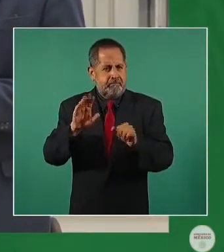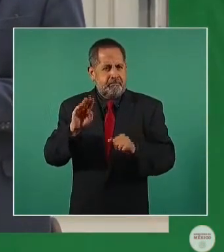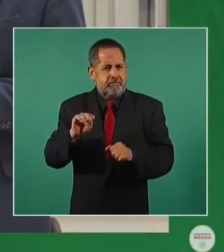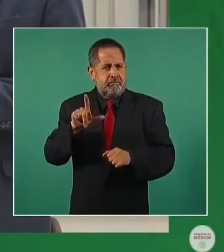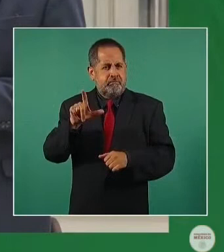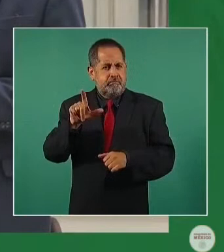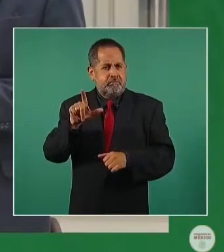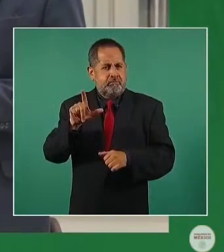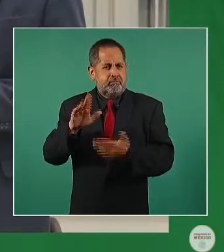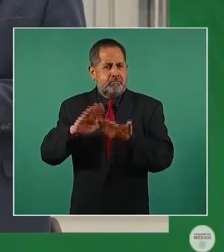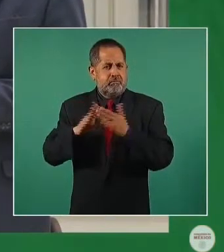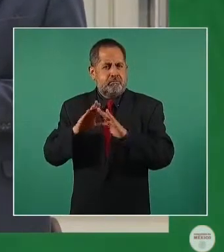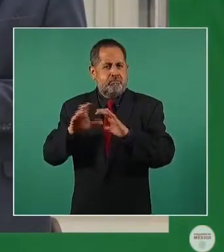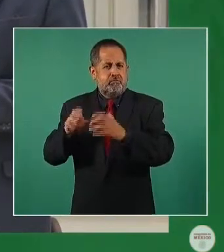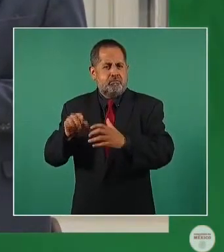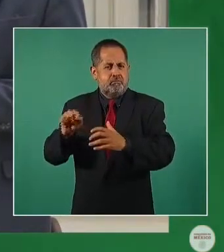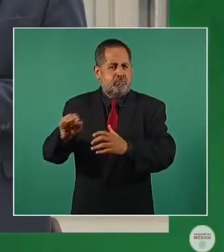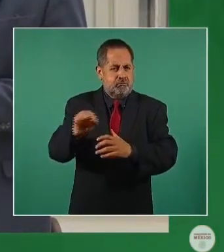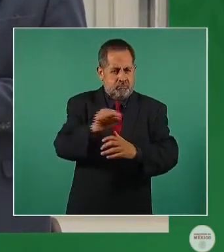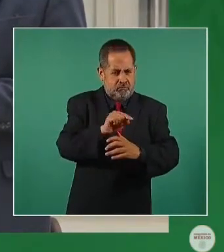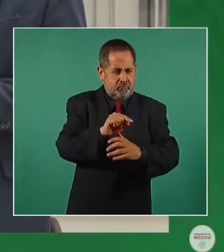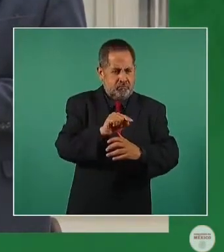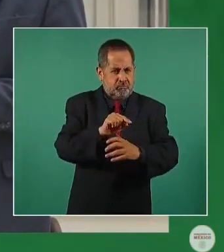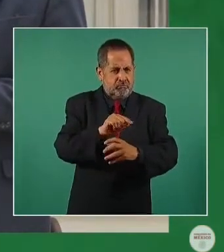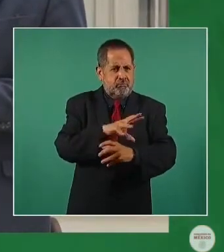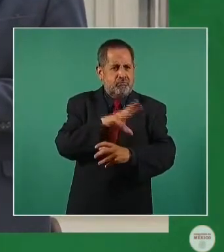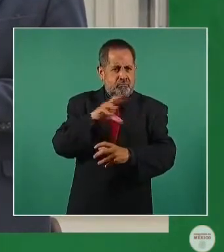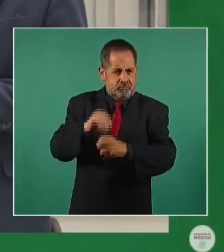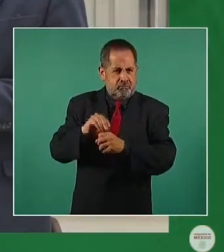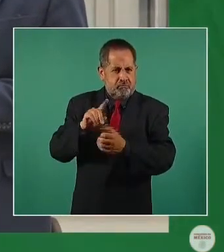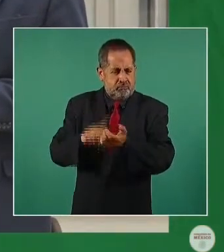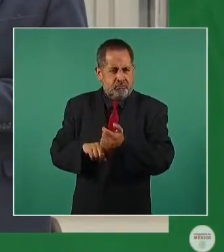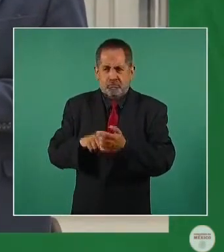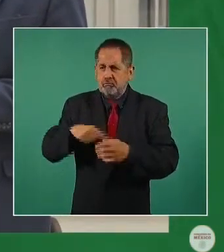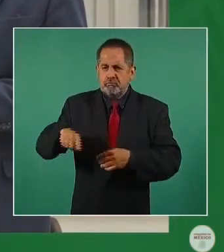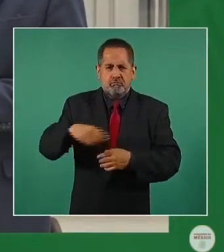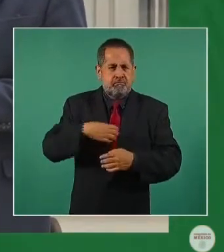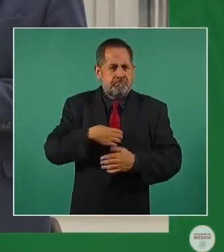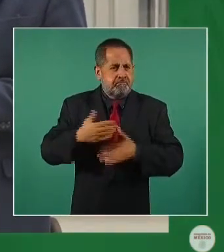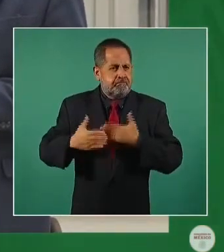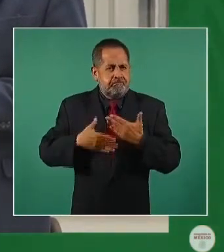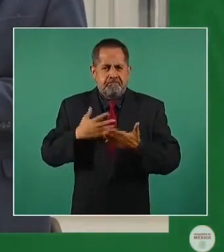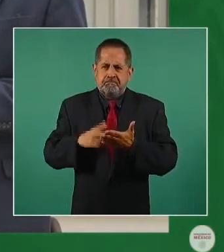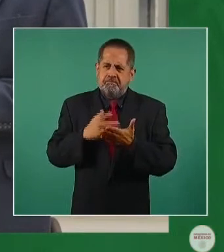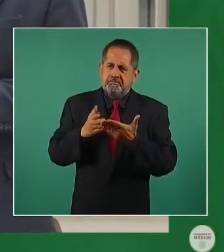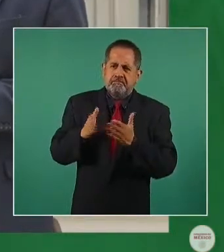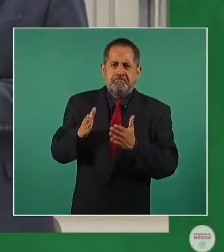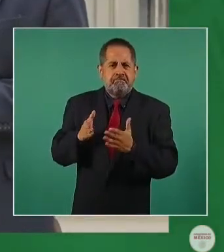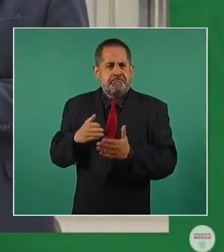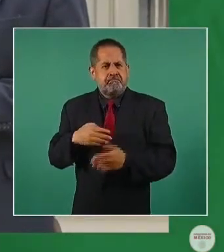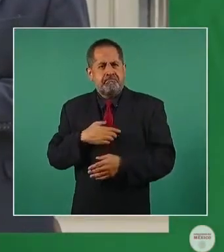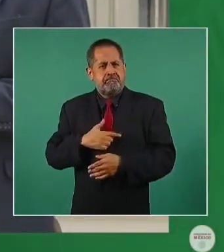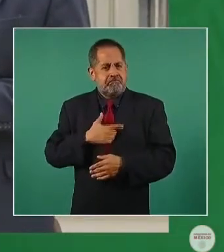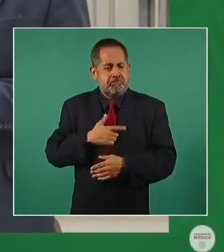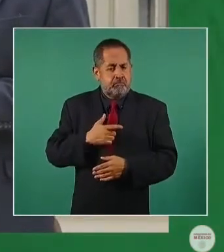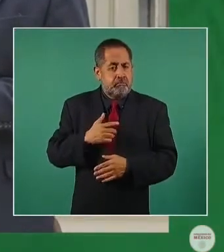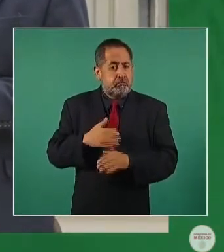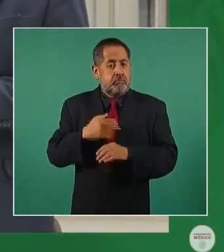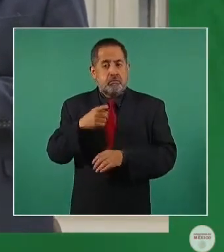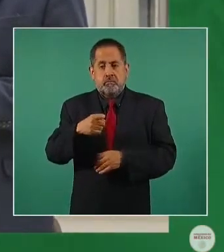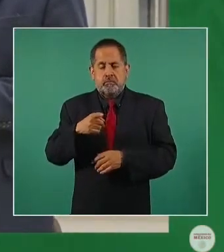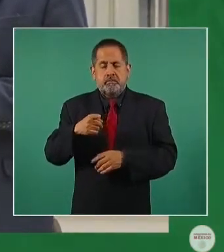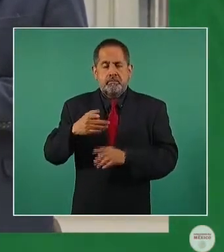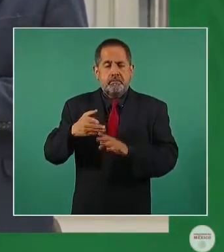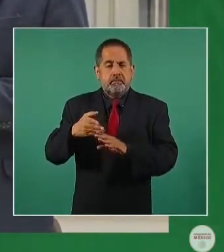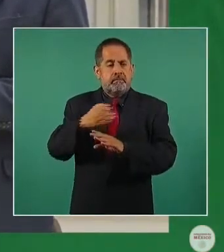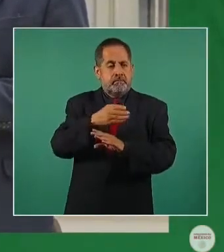197 comunidades donde trabaja, con un ánimo renovado, porque hemos podido aprovechar la